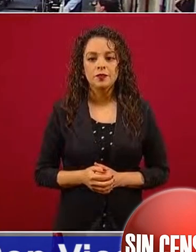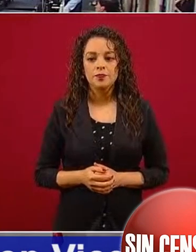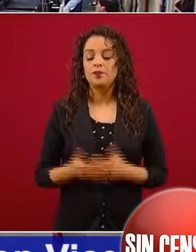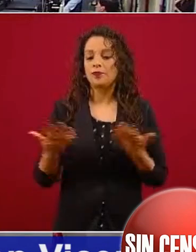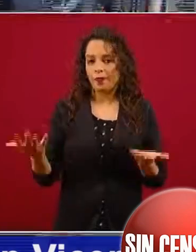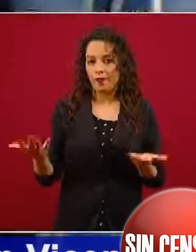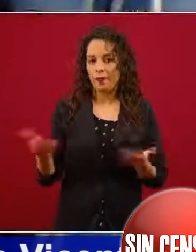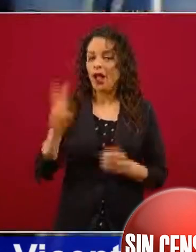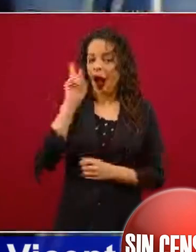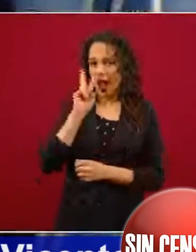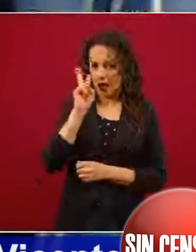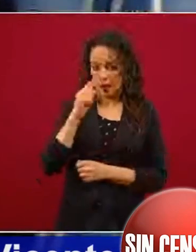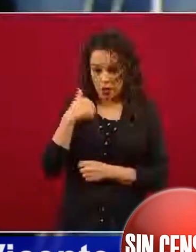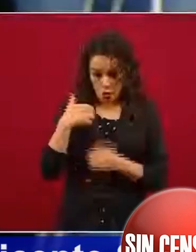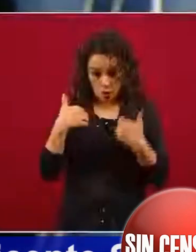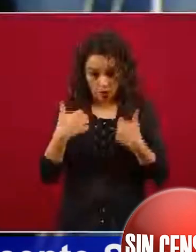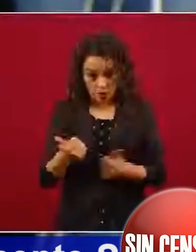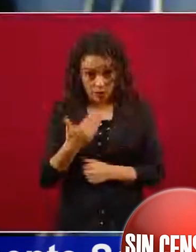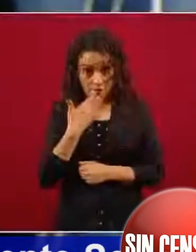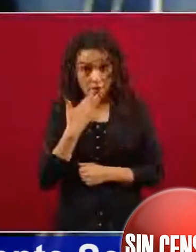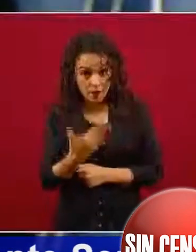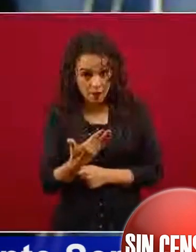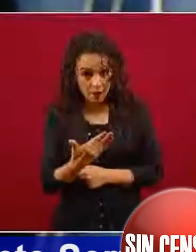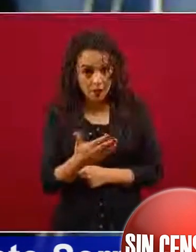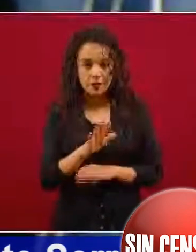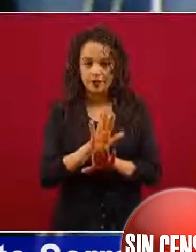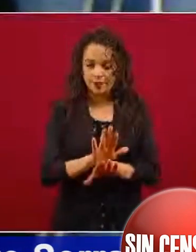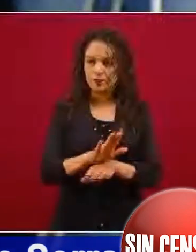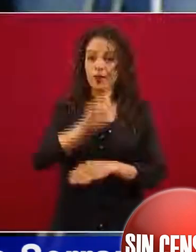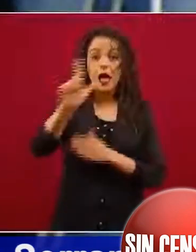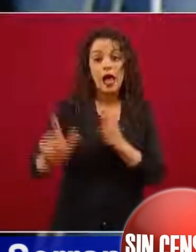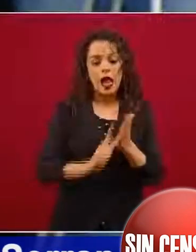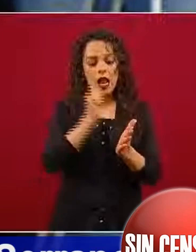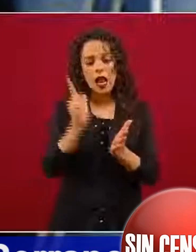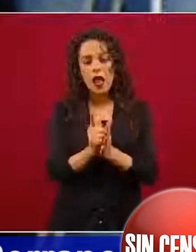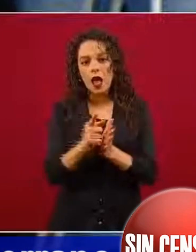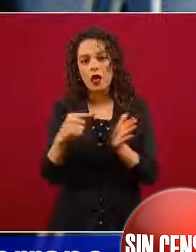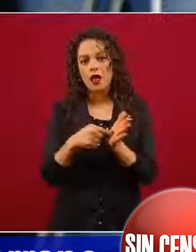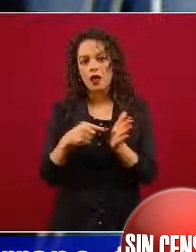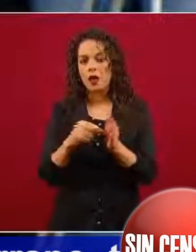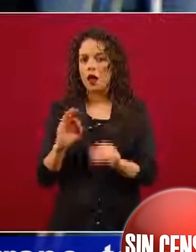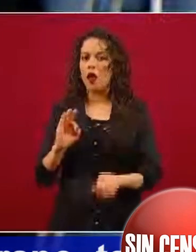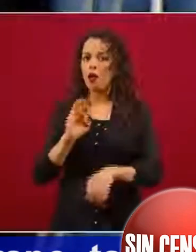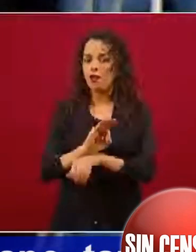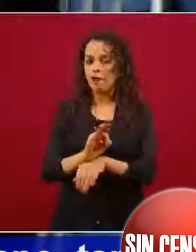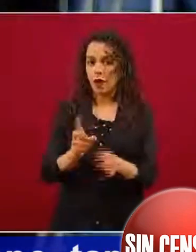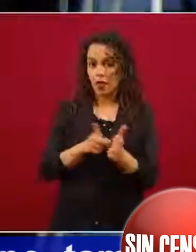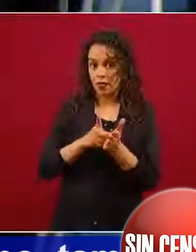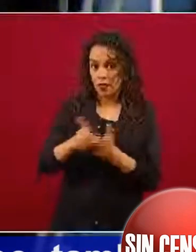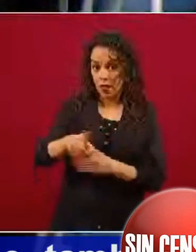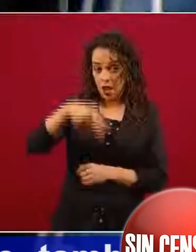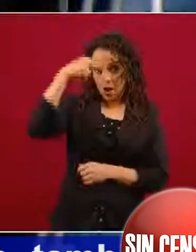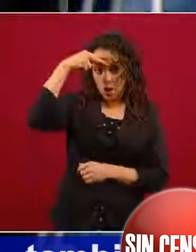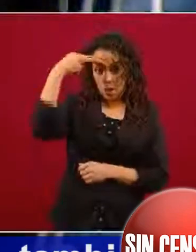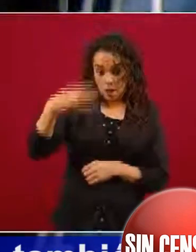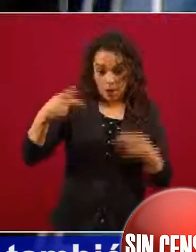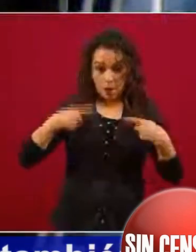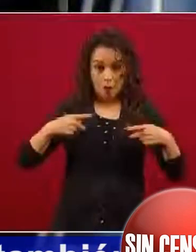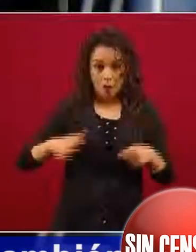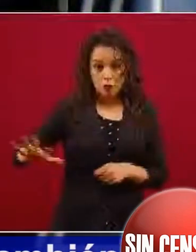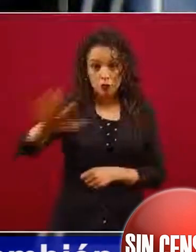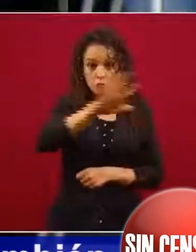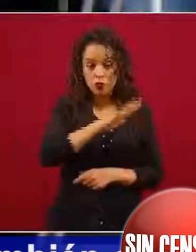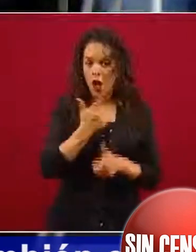entendiendo, sería la Constitución ampara el derecho de los mexicanos a saber, a conocer. Ese derecho